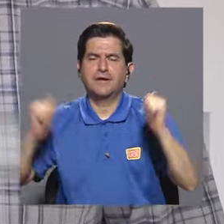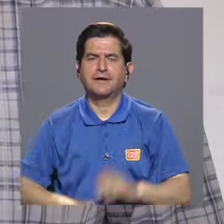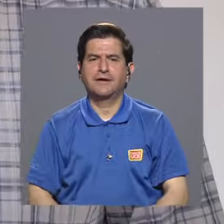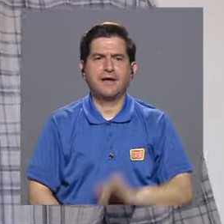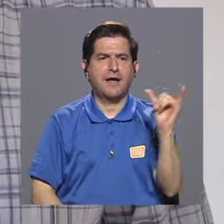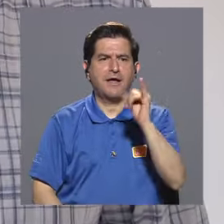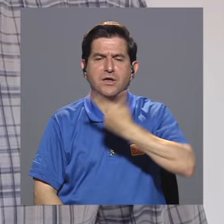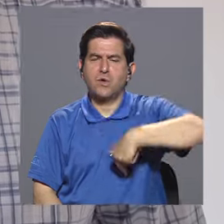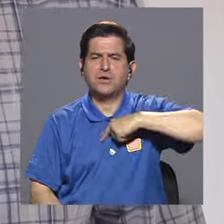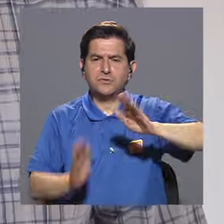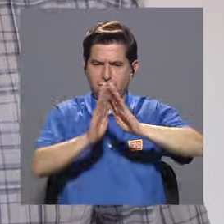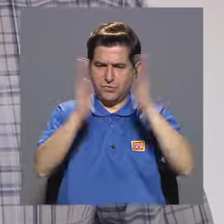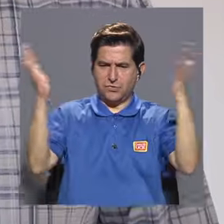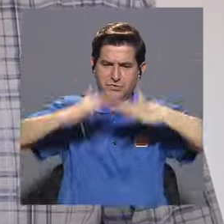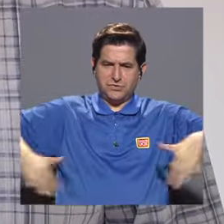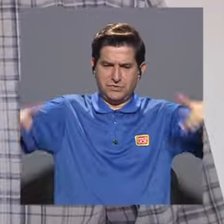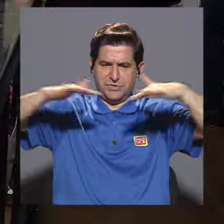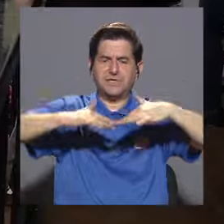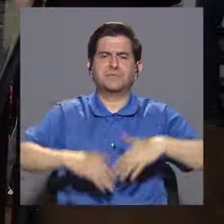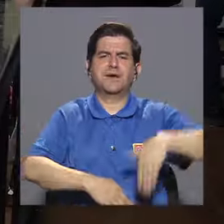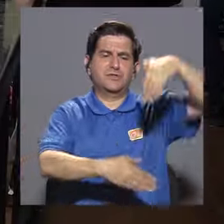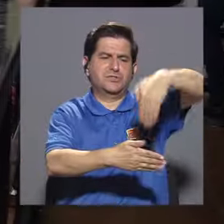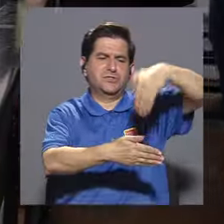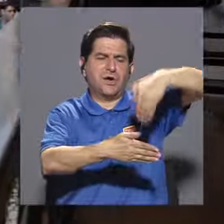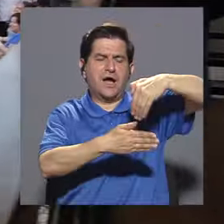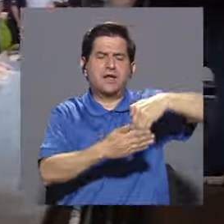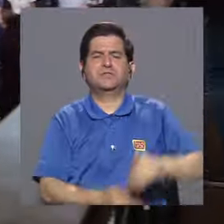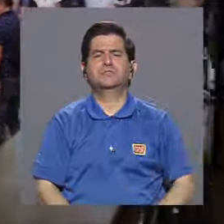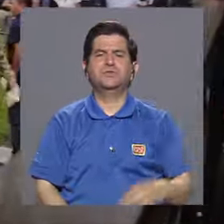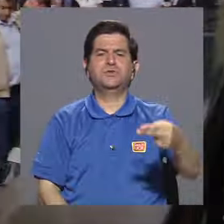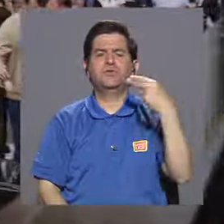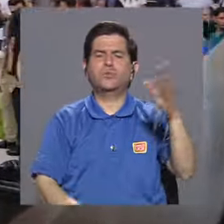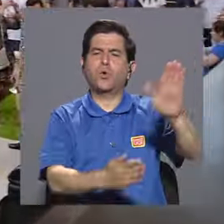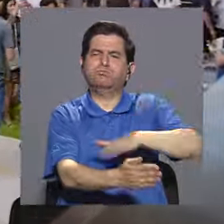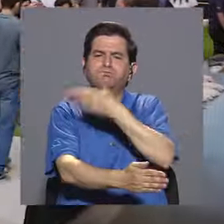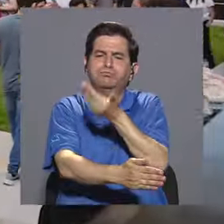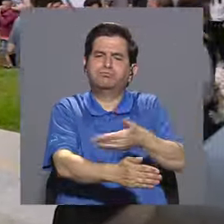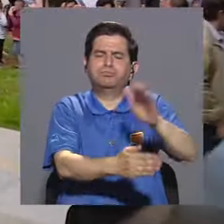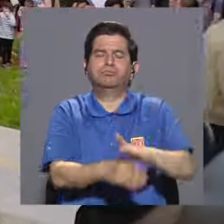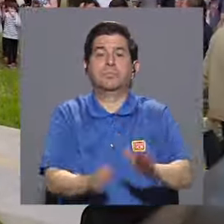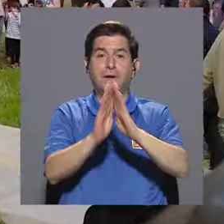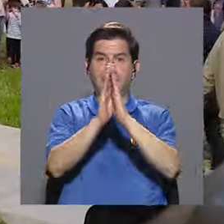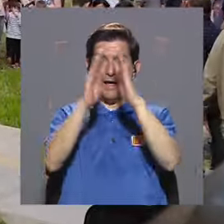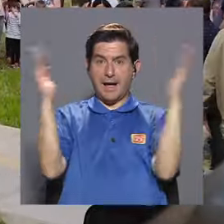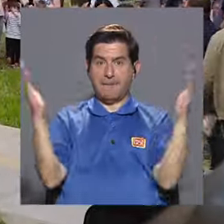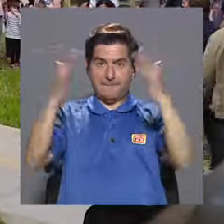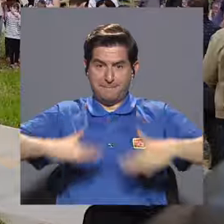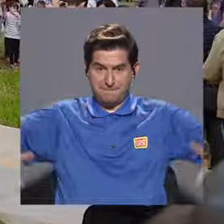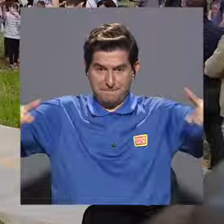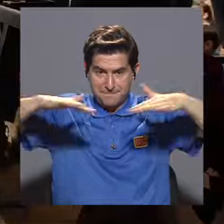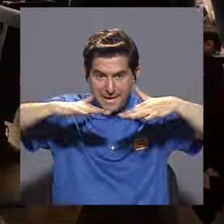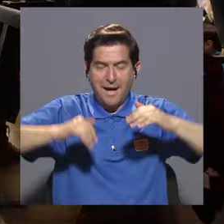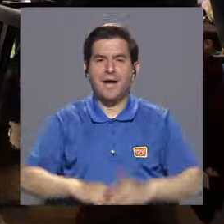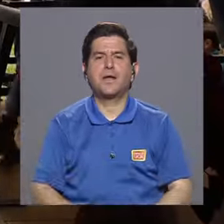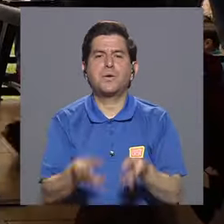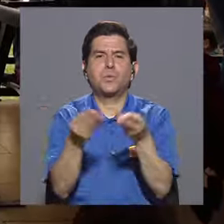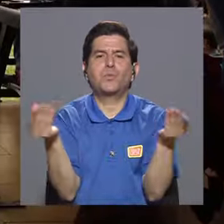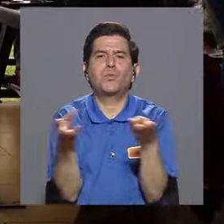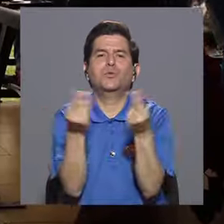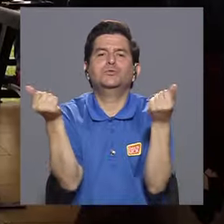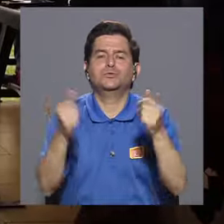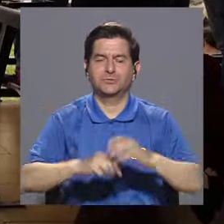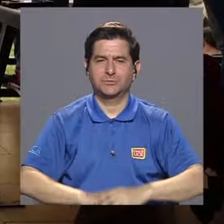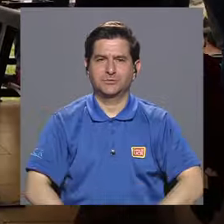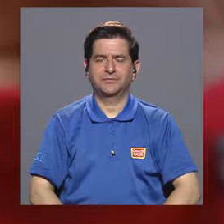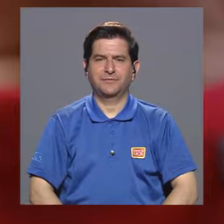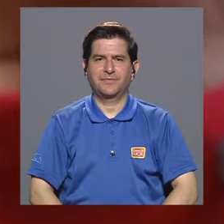biblioteca. Vamos a poder ampliar los espacios para el archivo histórico musical. Vamos a poder ampliar el espacio para